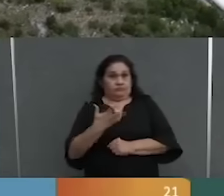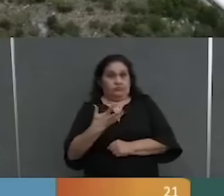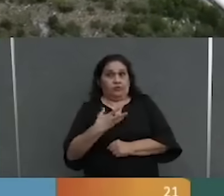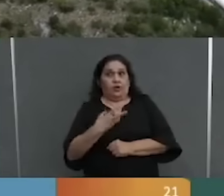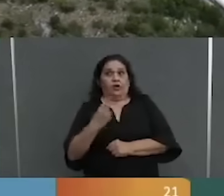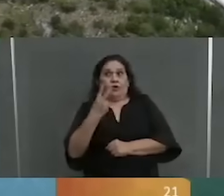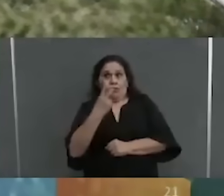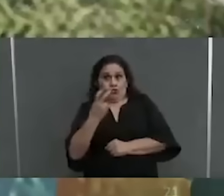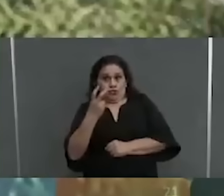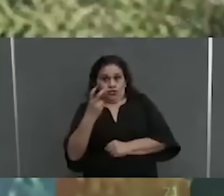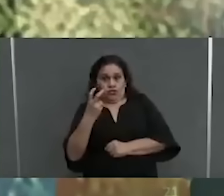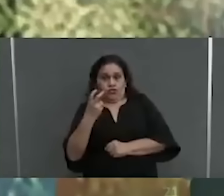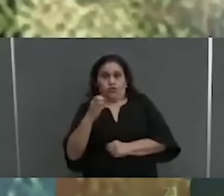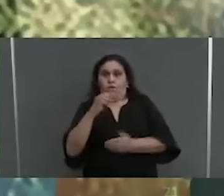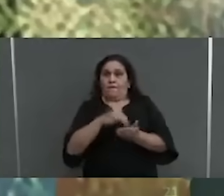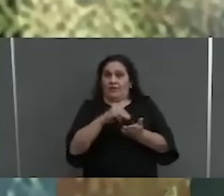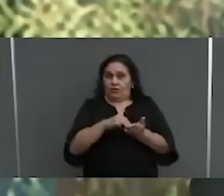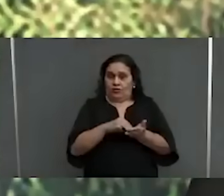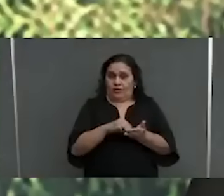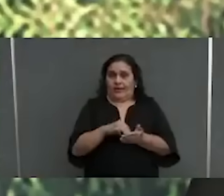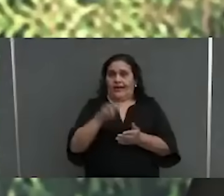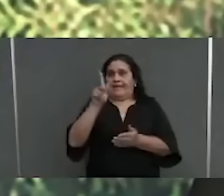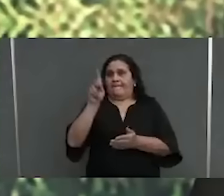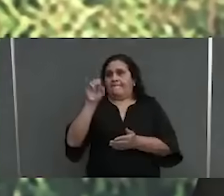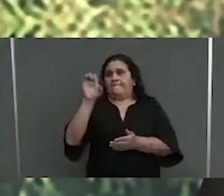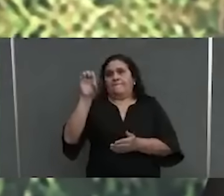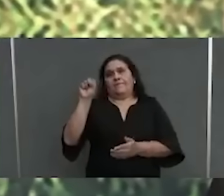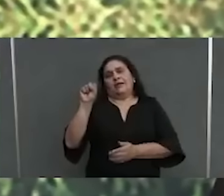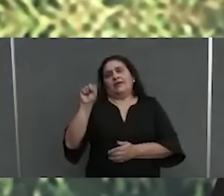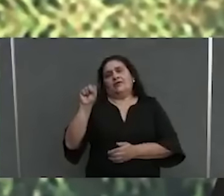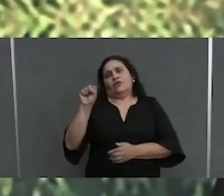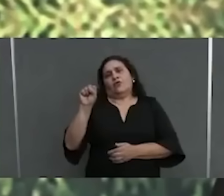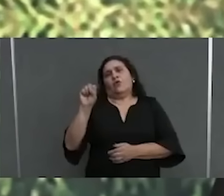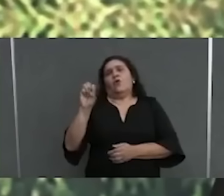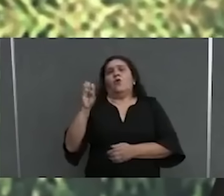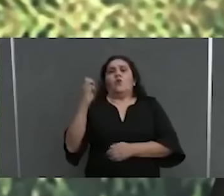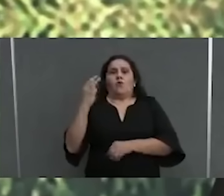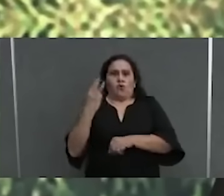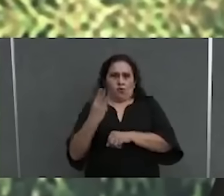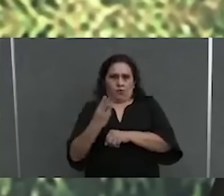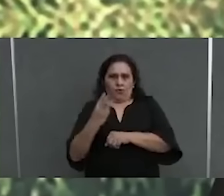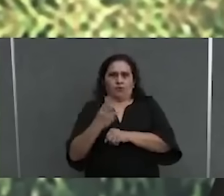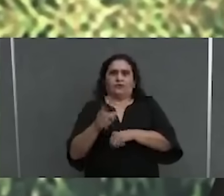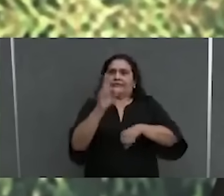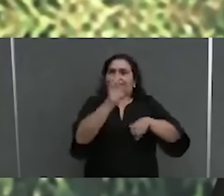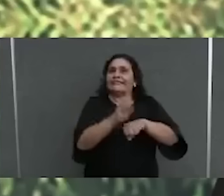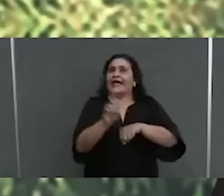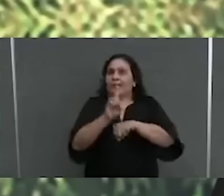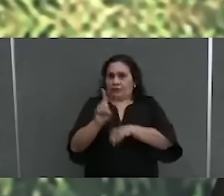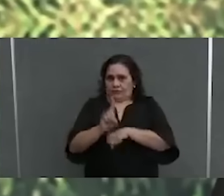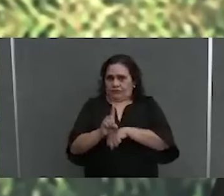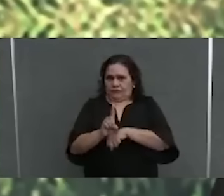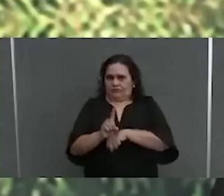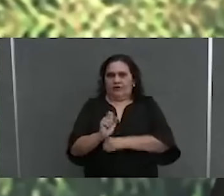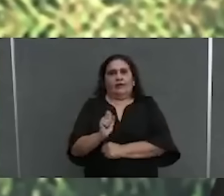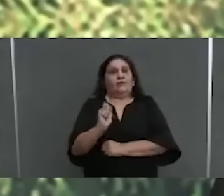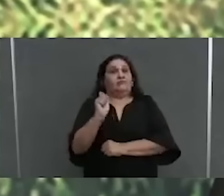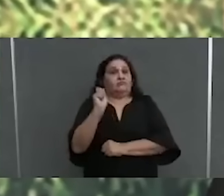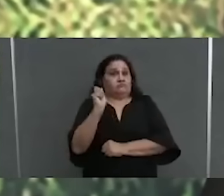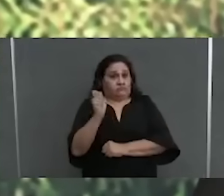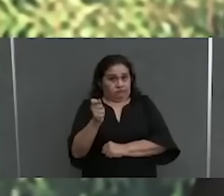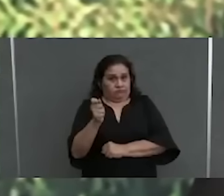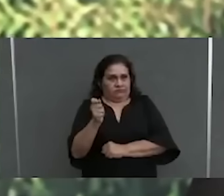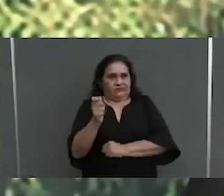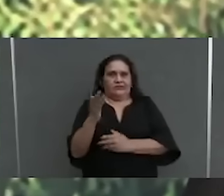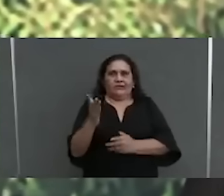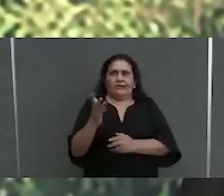pies cúbicos diarios y la ampliación es de 567 millones de pies cúbicos diarios. Esto lo que va a permitir es que